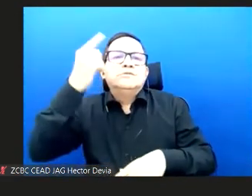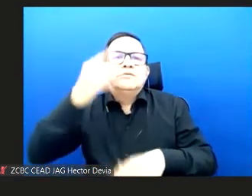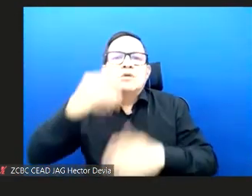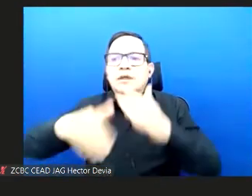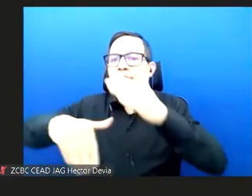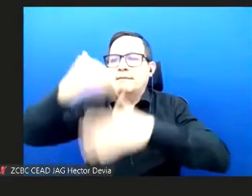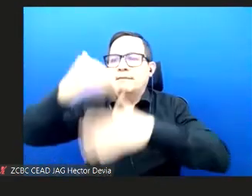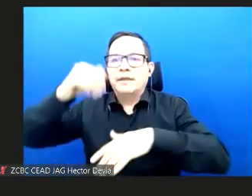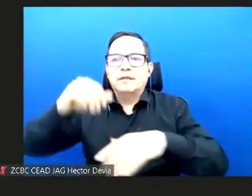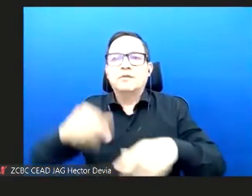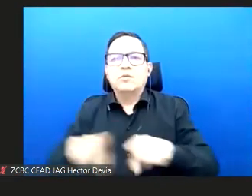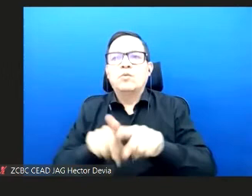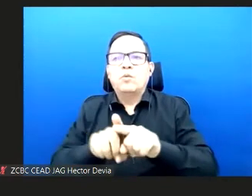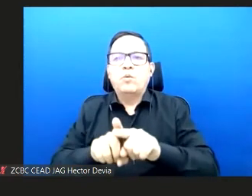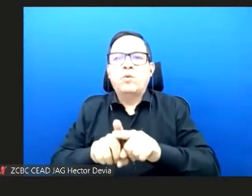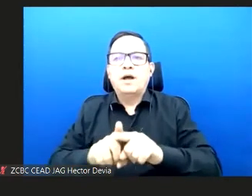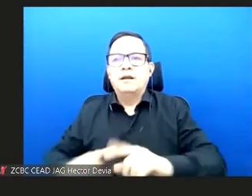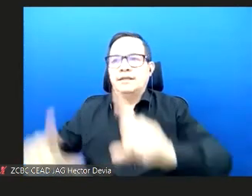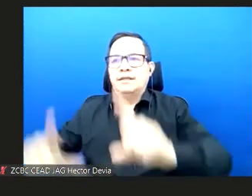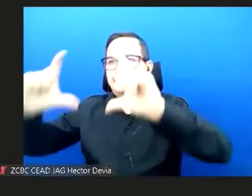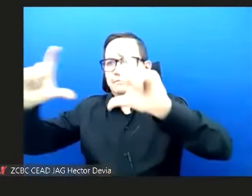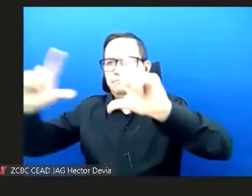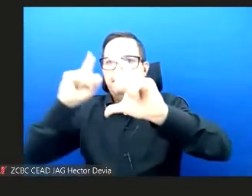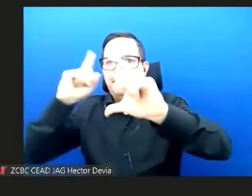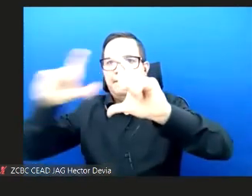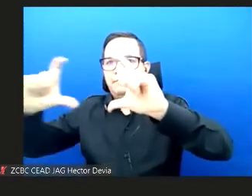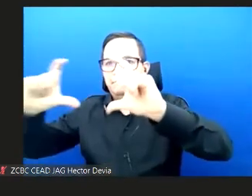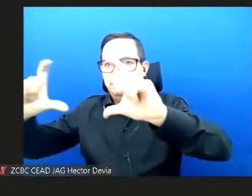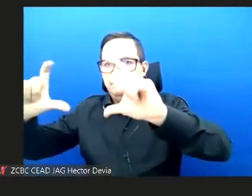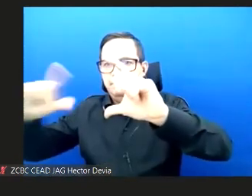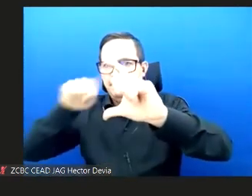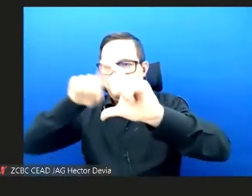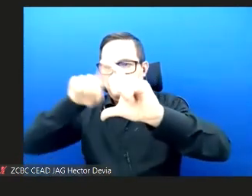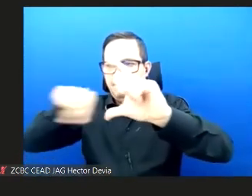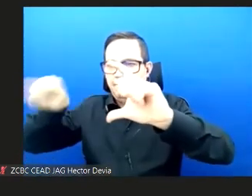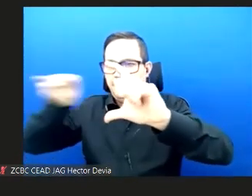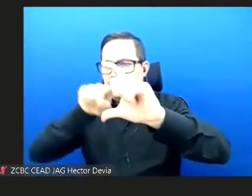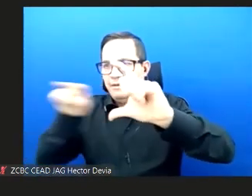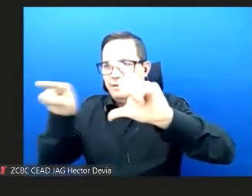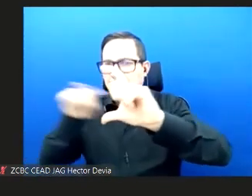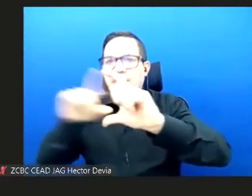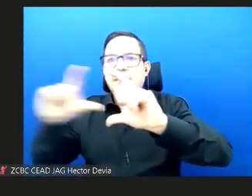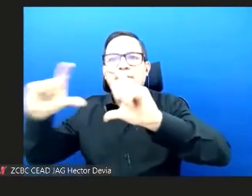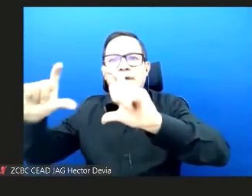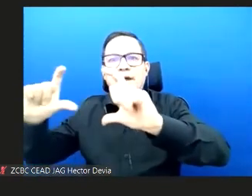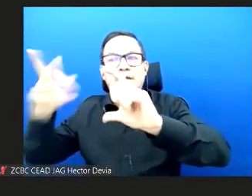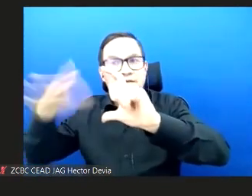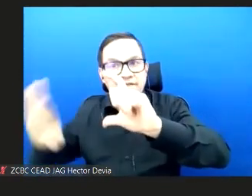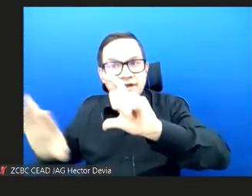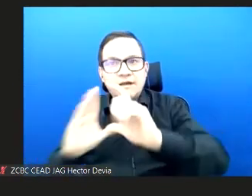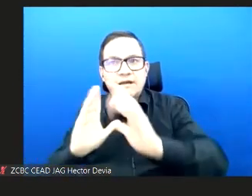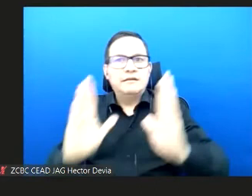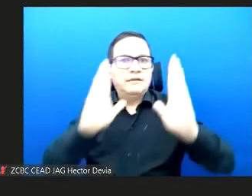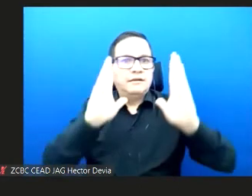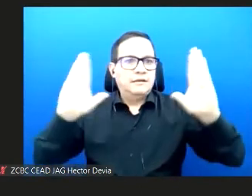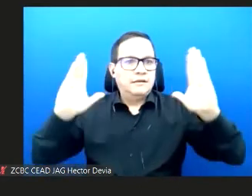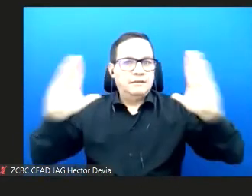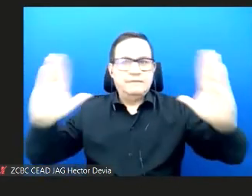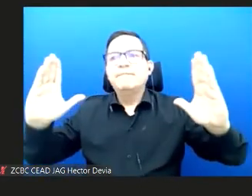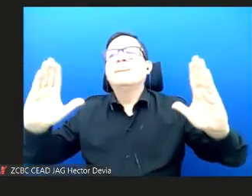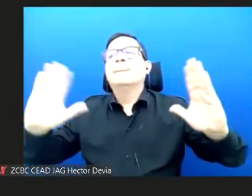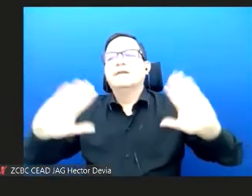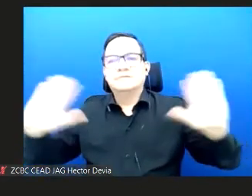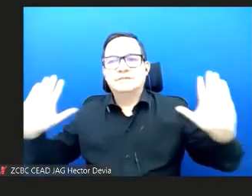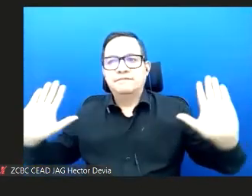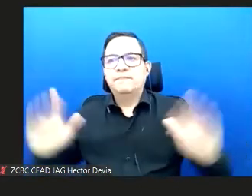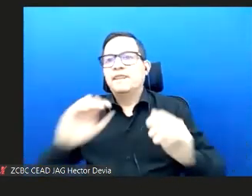con los paréntesis, ¿listo? Y posteriormente se van a analizar toda la operación. Por ejemplo, el segundo